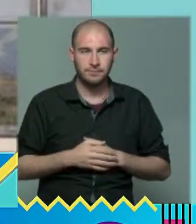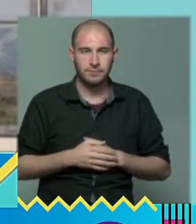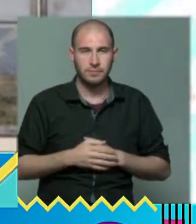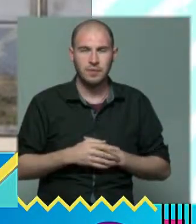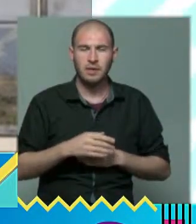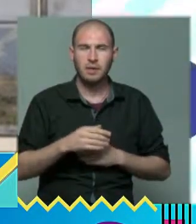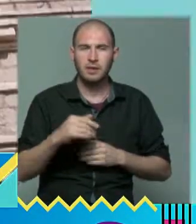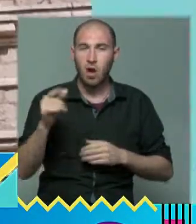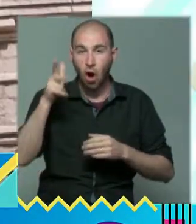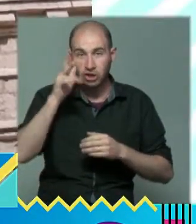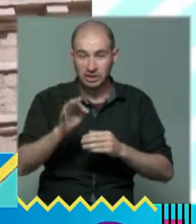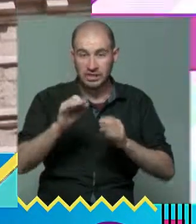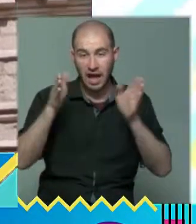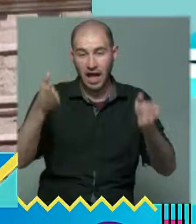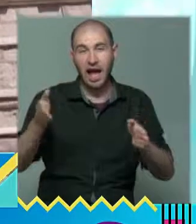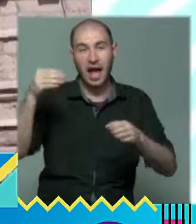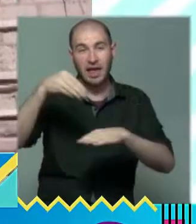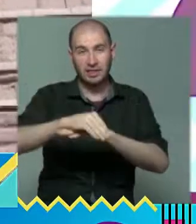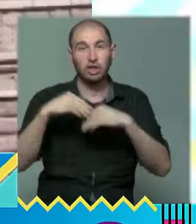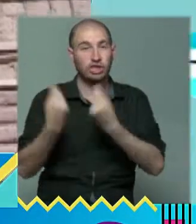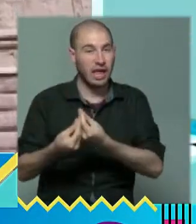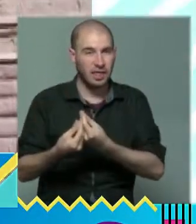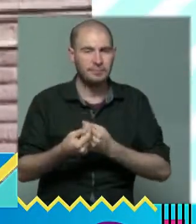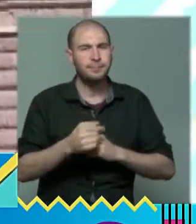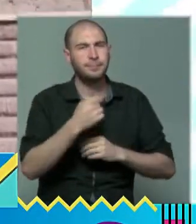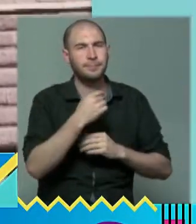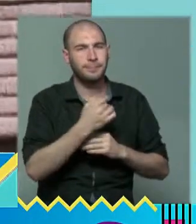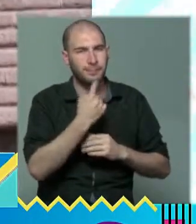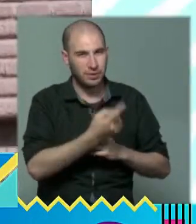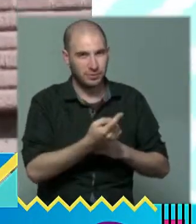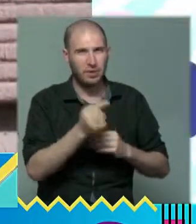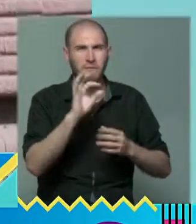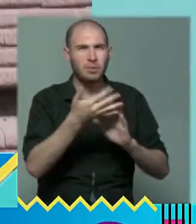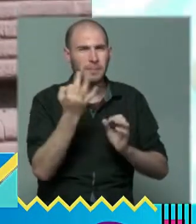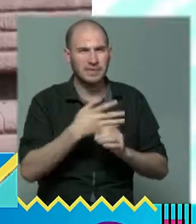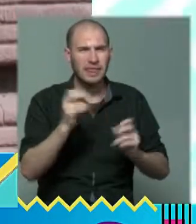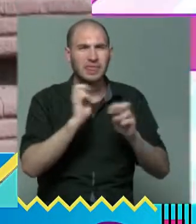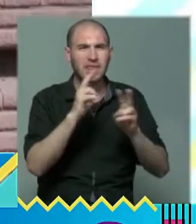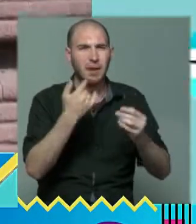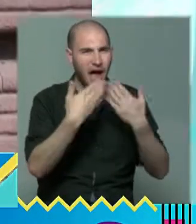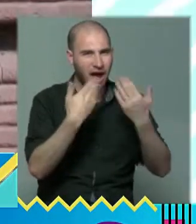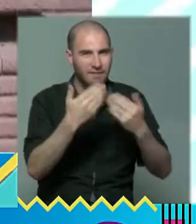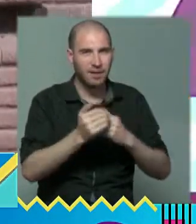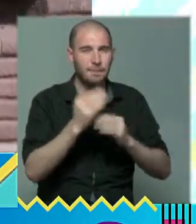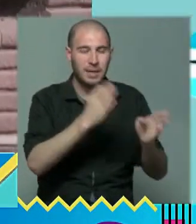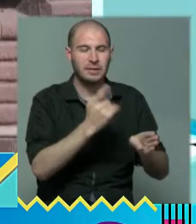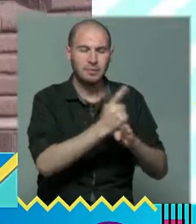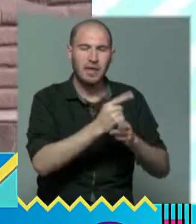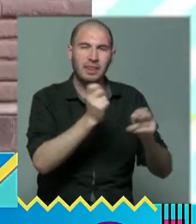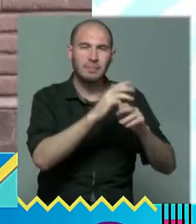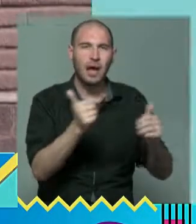de 80 que están internados. Bien. Y particularmente un tema que veníamos debatiendo en el primer bloque, el